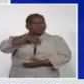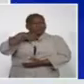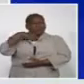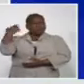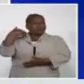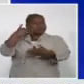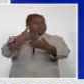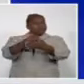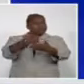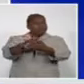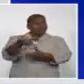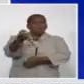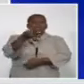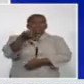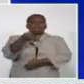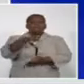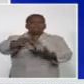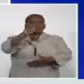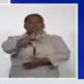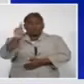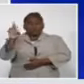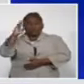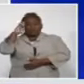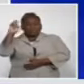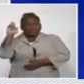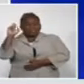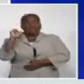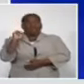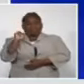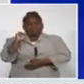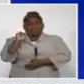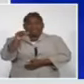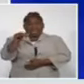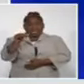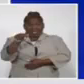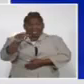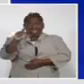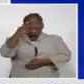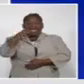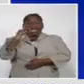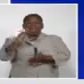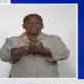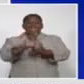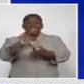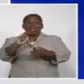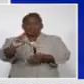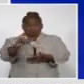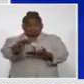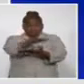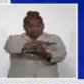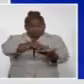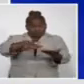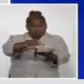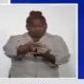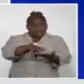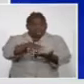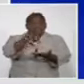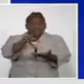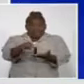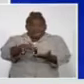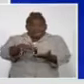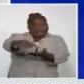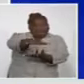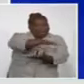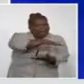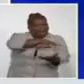en el municipio Plaza, el evento del Carmelo se llamó, que era un grupo de manzanas que se toma, en